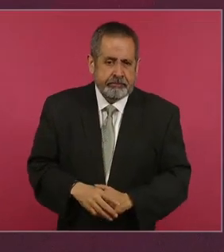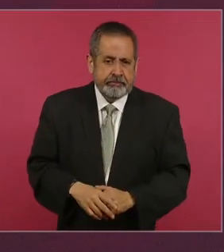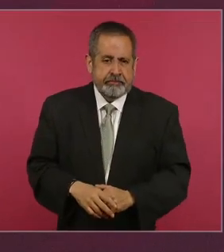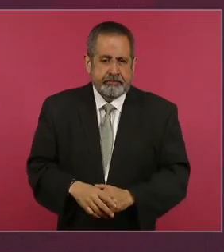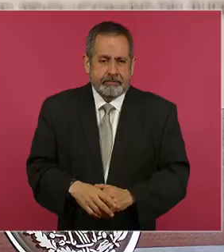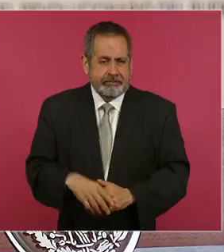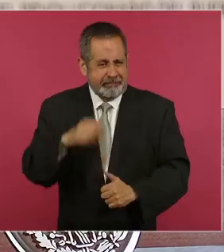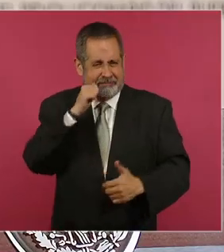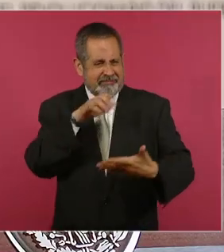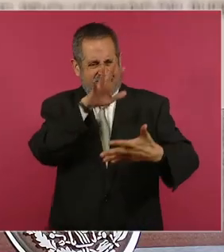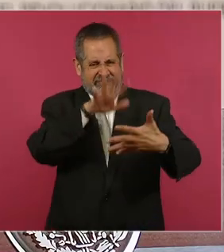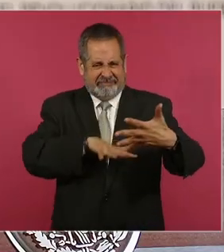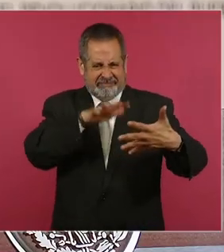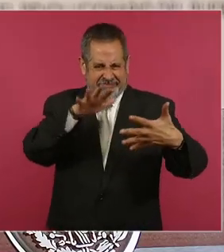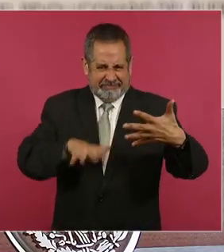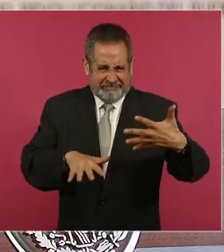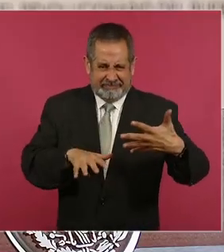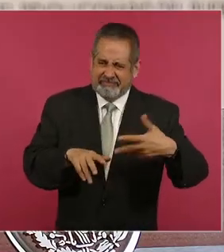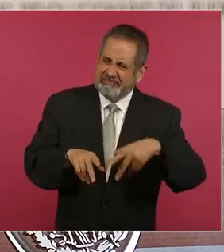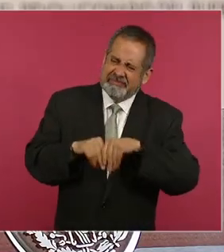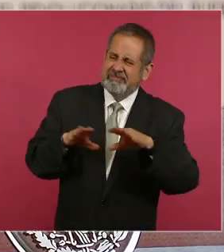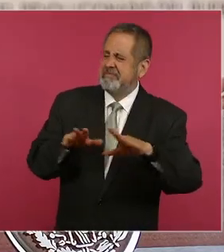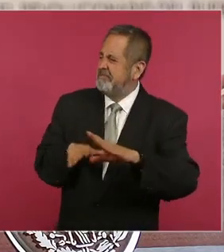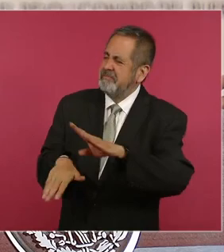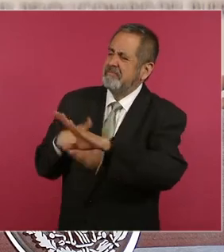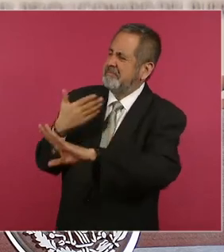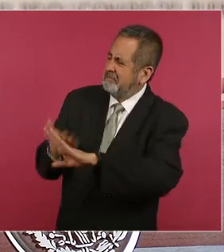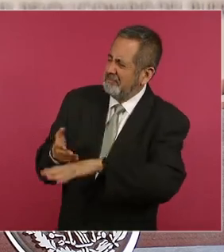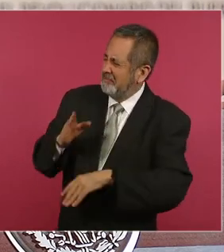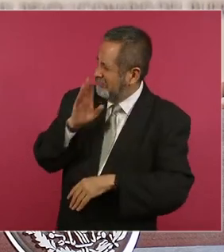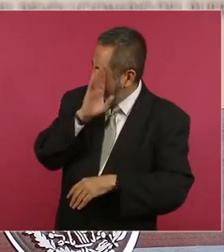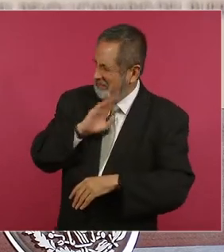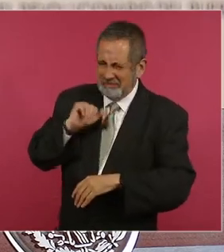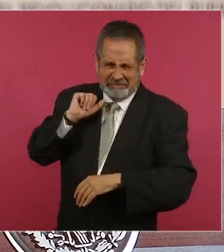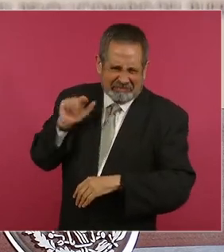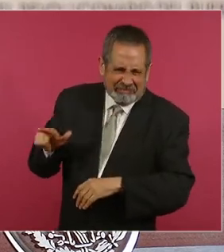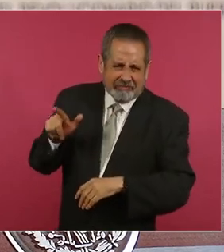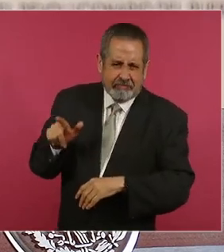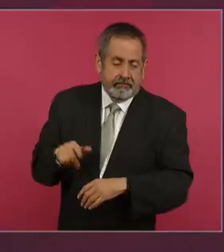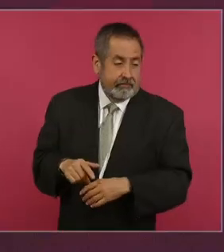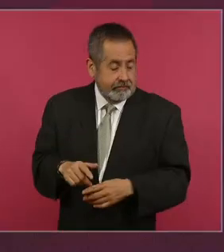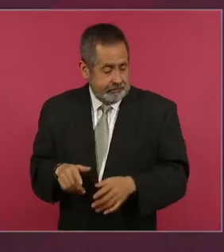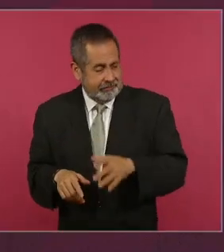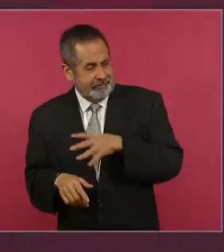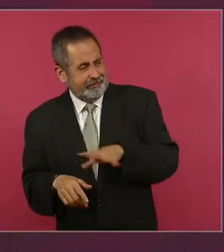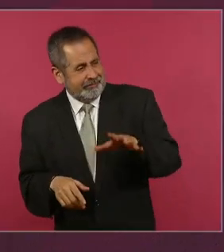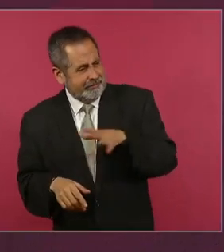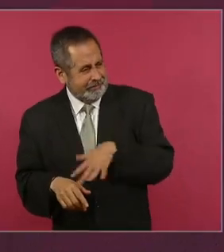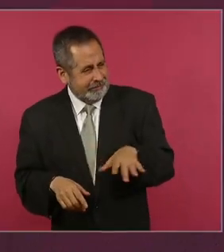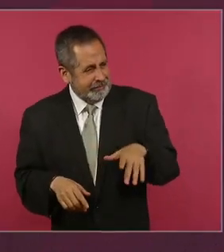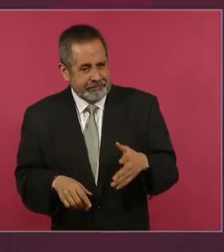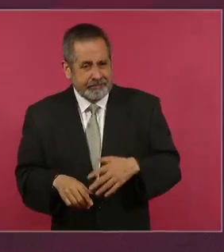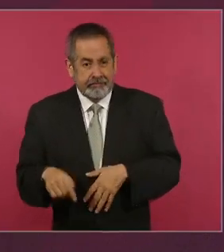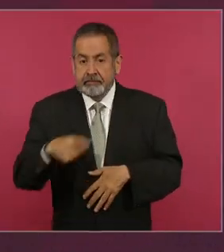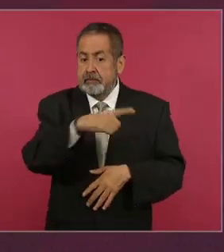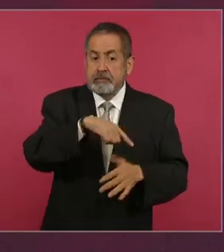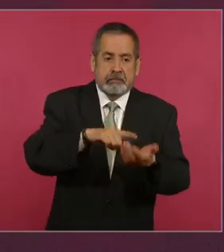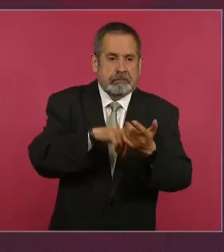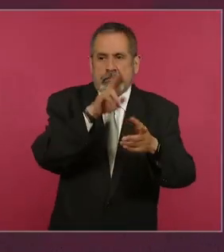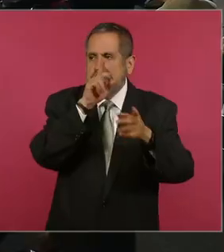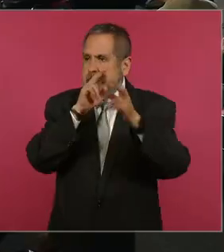las primeras planas, una cosa increíble, tiene un nivel de